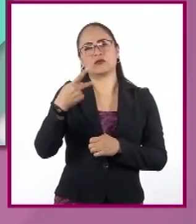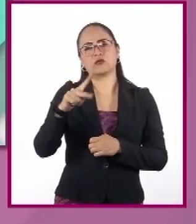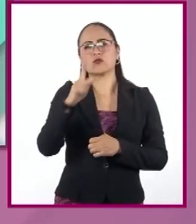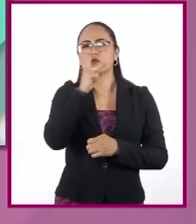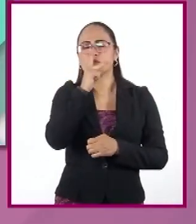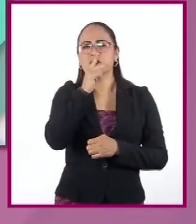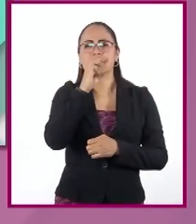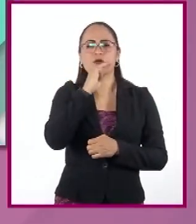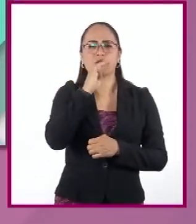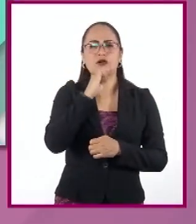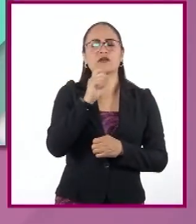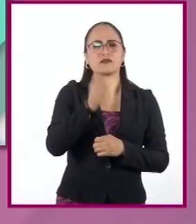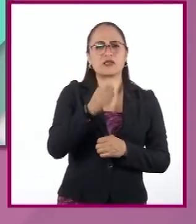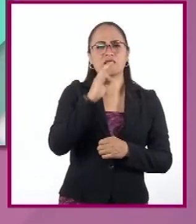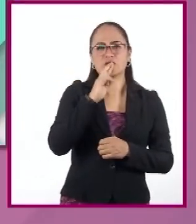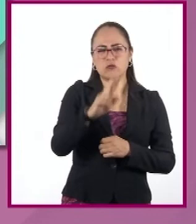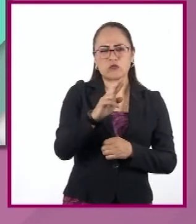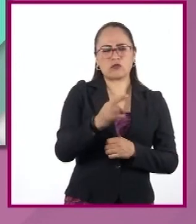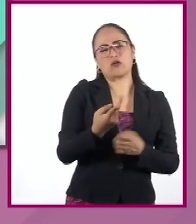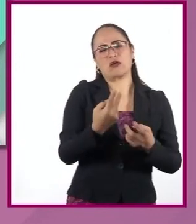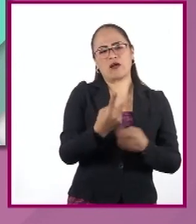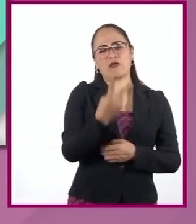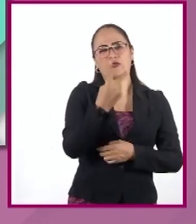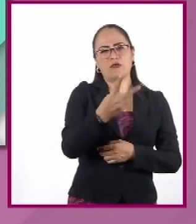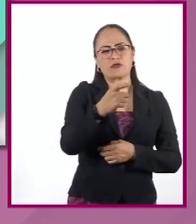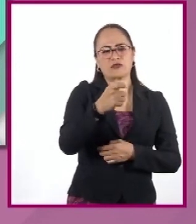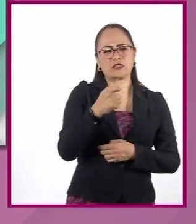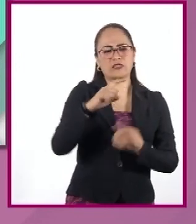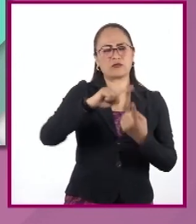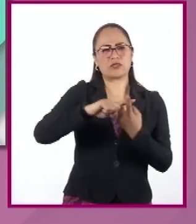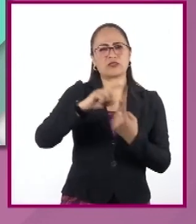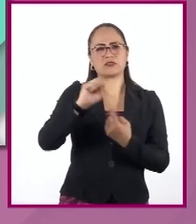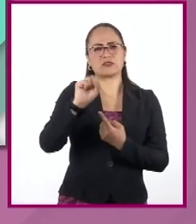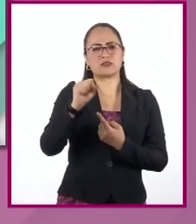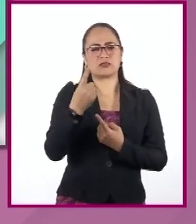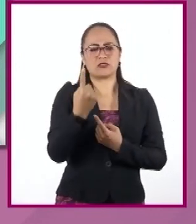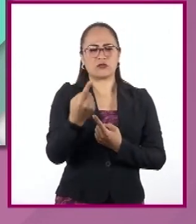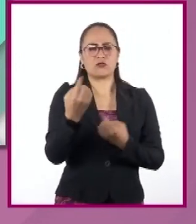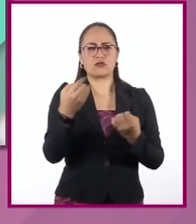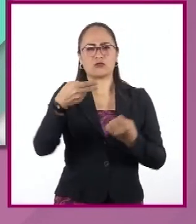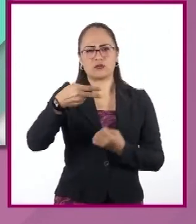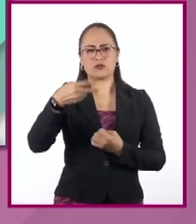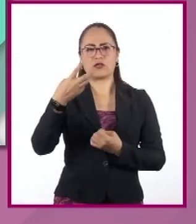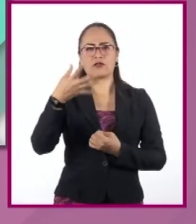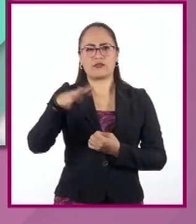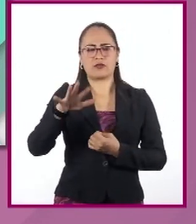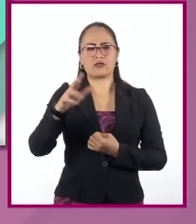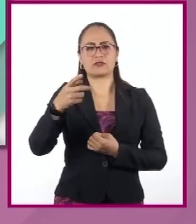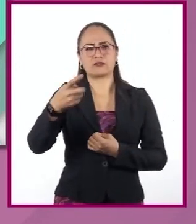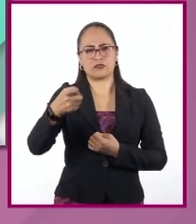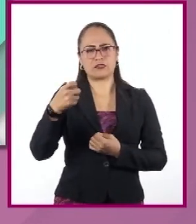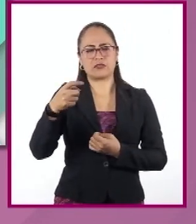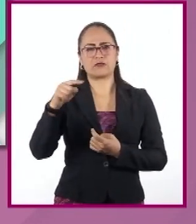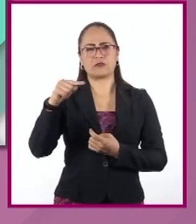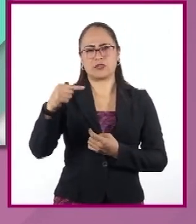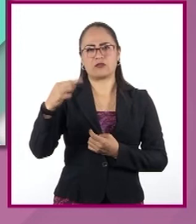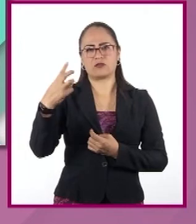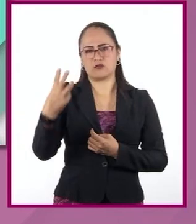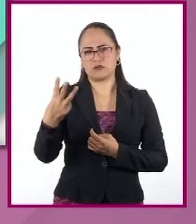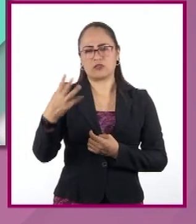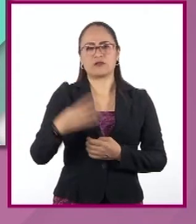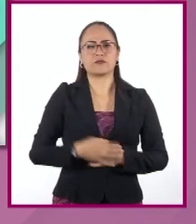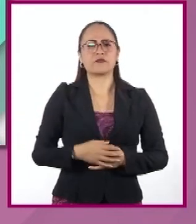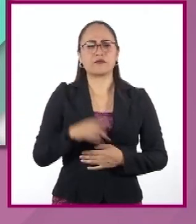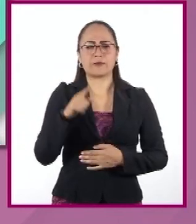fue 2x más 61 igual a 10x menos 3. El primer miembro está conformado por